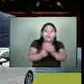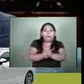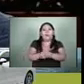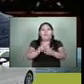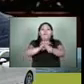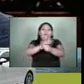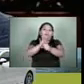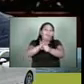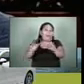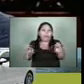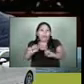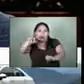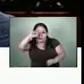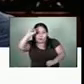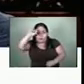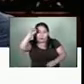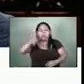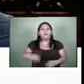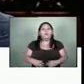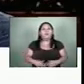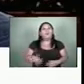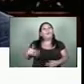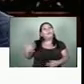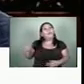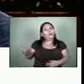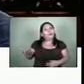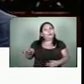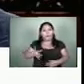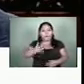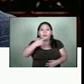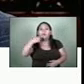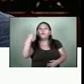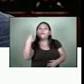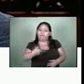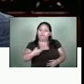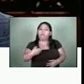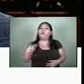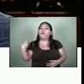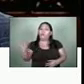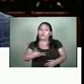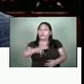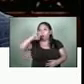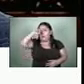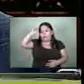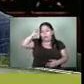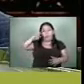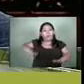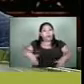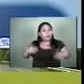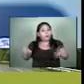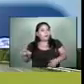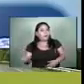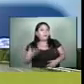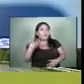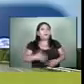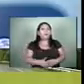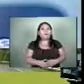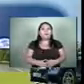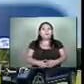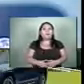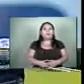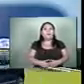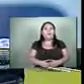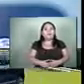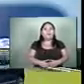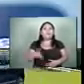se quedaron sin empleo. De esta manera es como realmente se están generando empleos en nuestro país. Creo que es a lo que